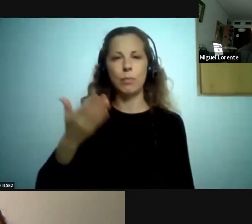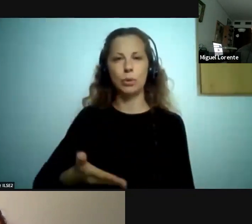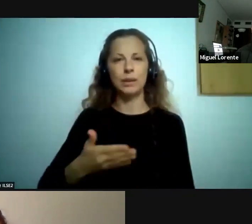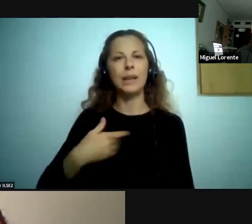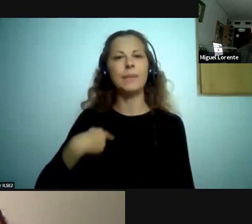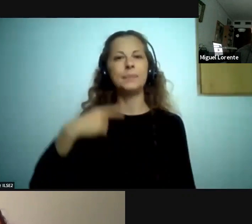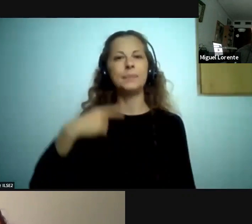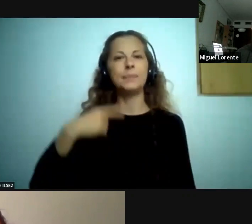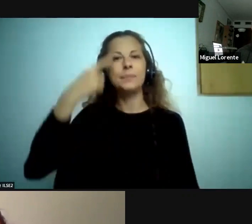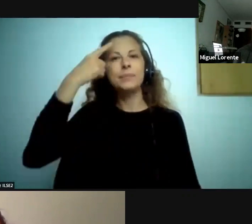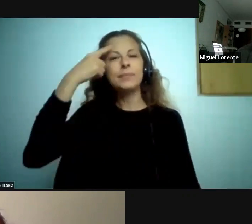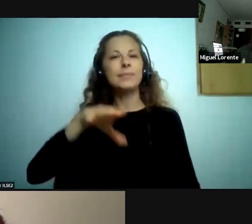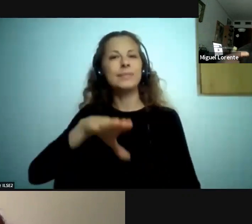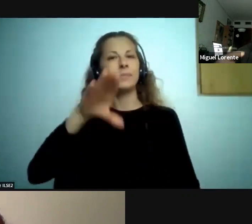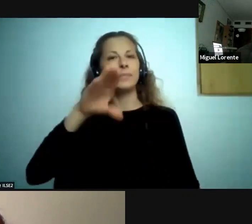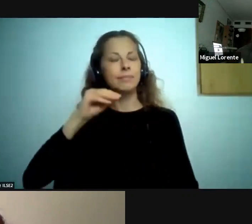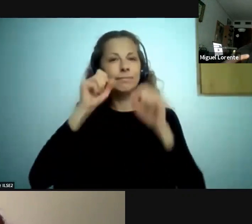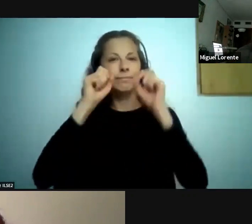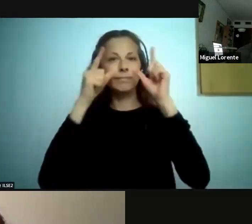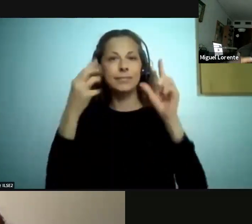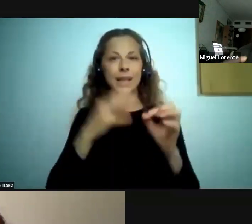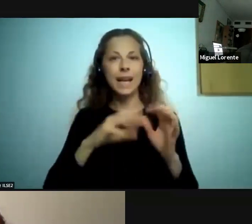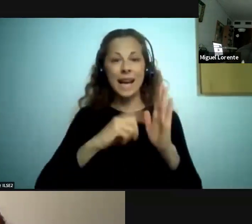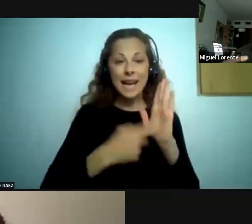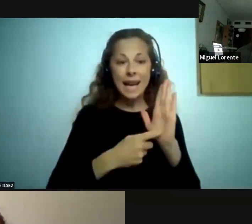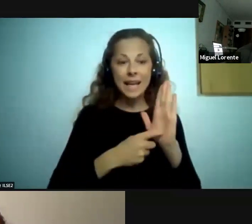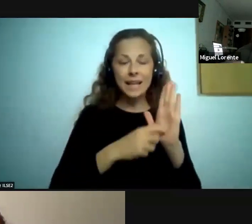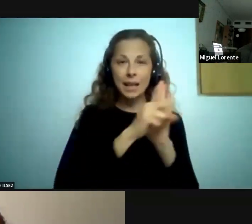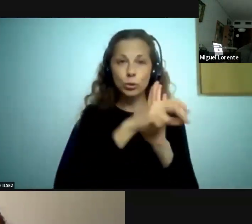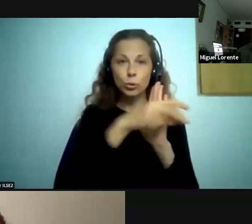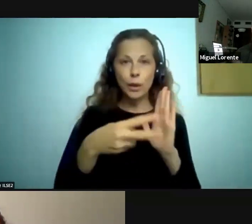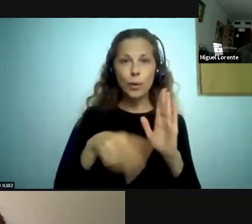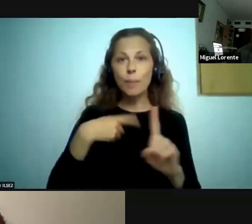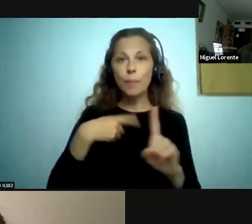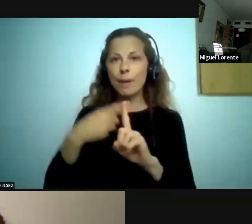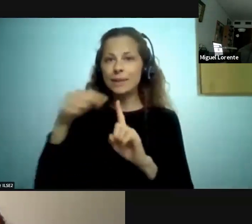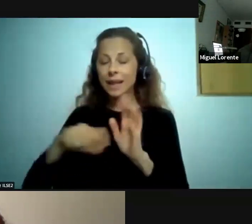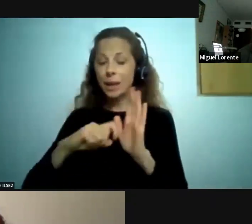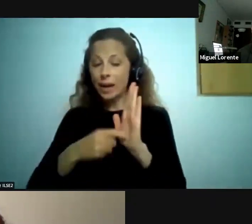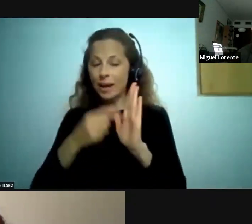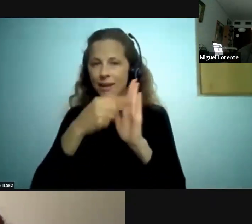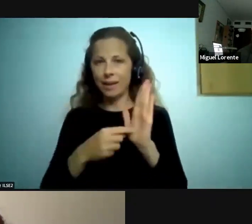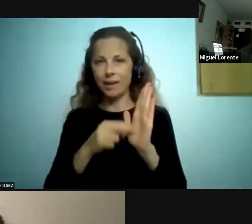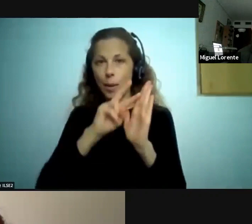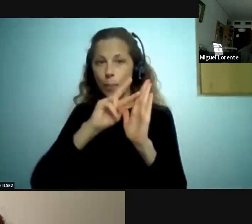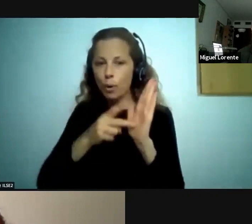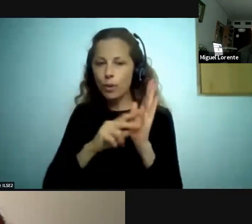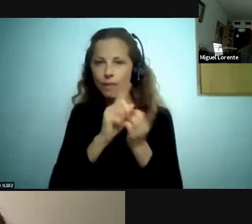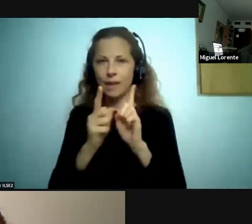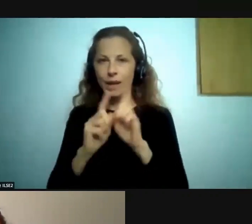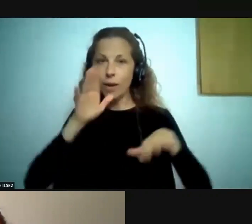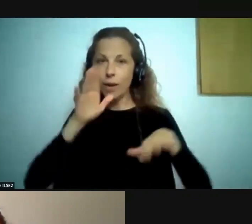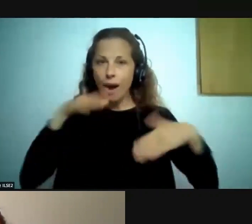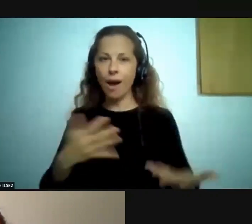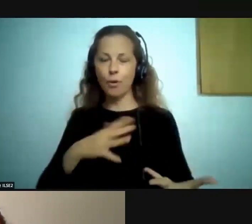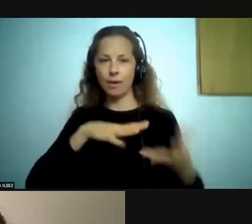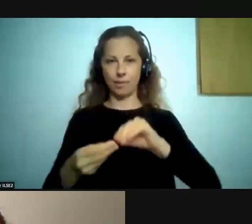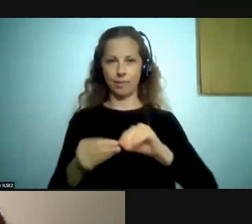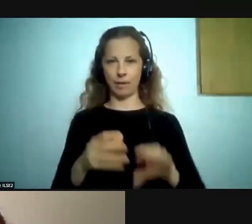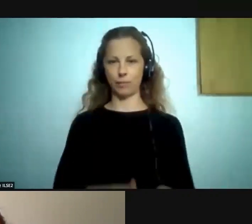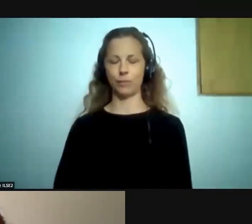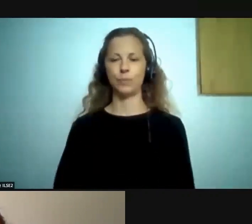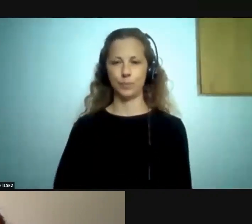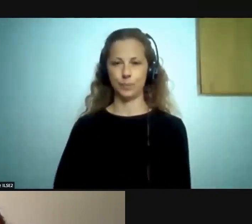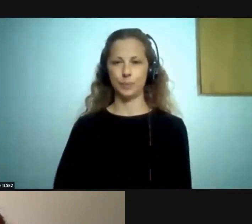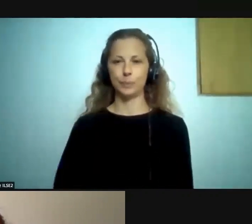no solo del resultado de la ley, sino del significado que tiene esa modificación de la ley para adaptarla a la realidad. Había dicho que era la última,